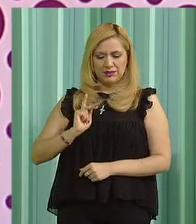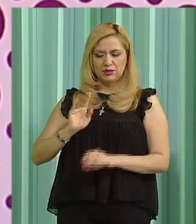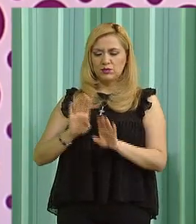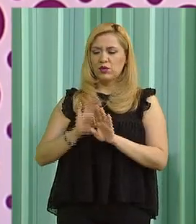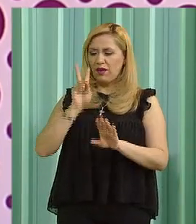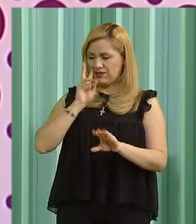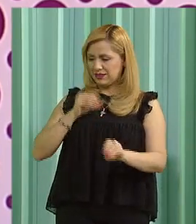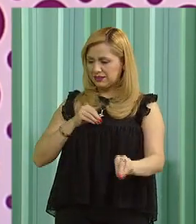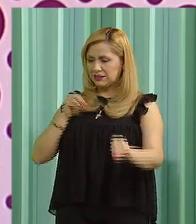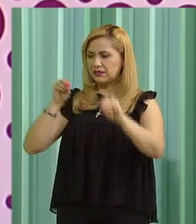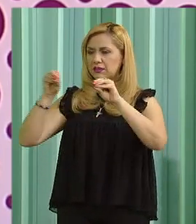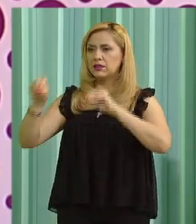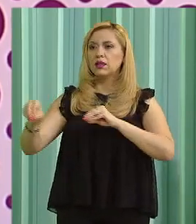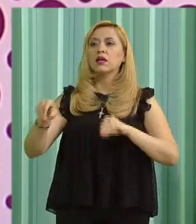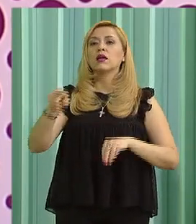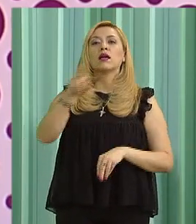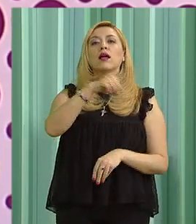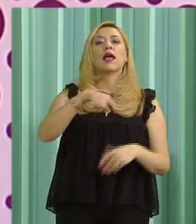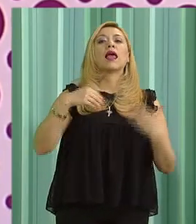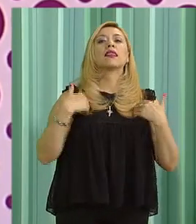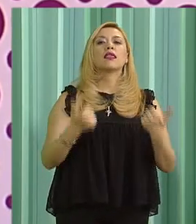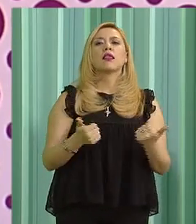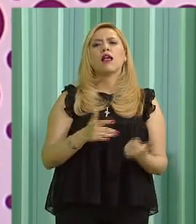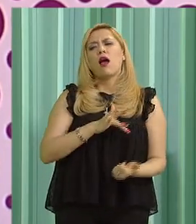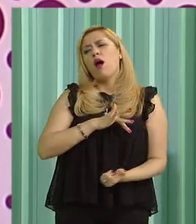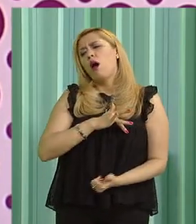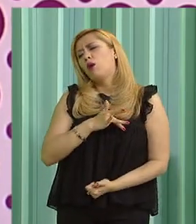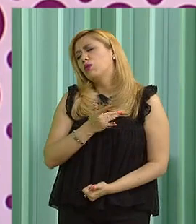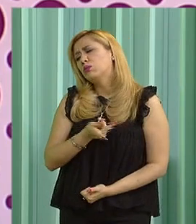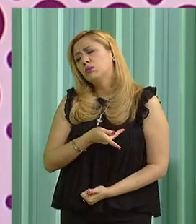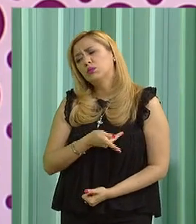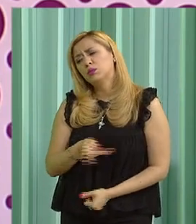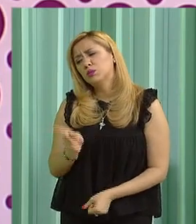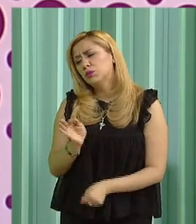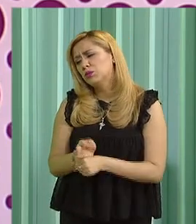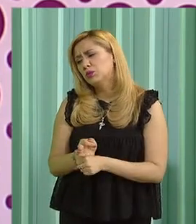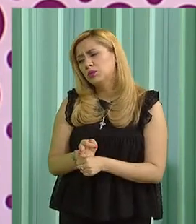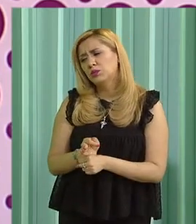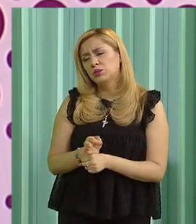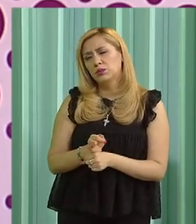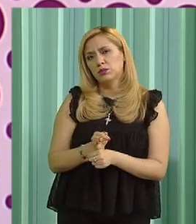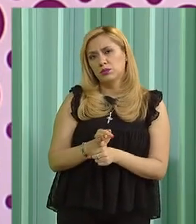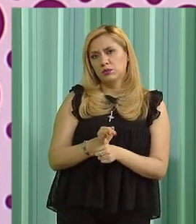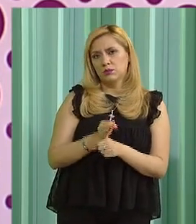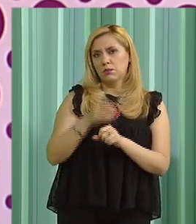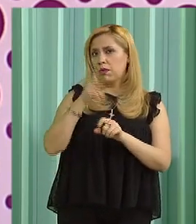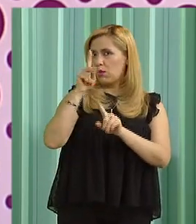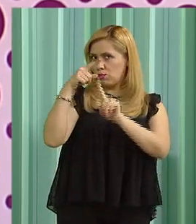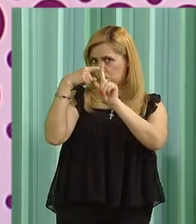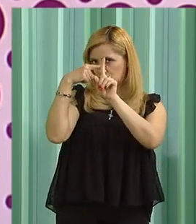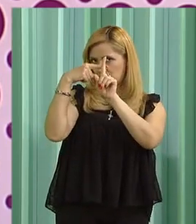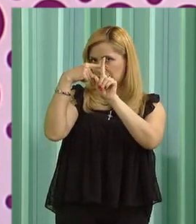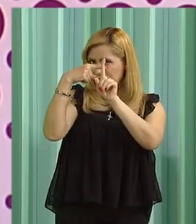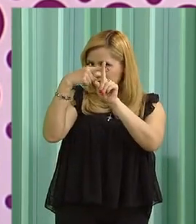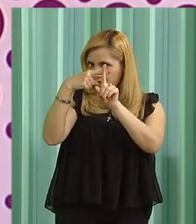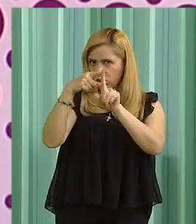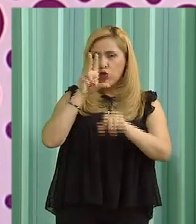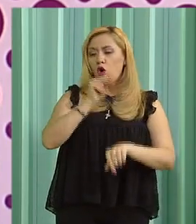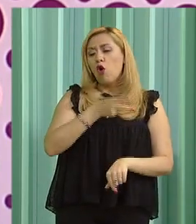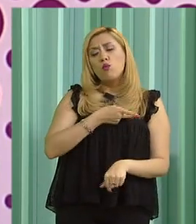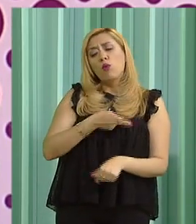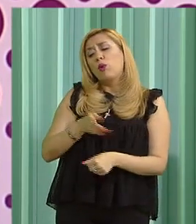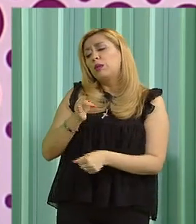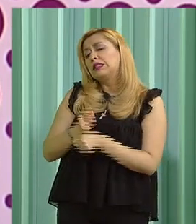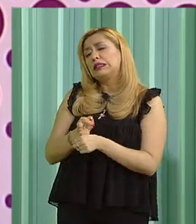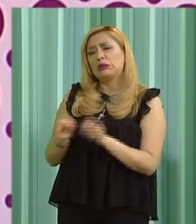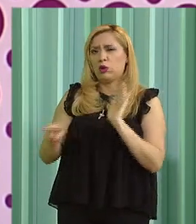la compasión como, bueno, en su aspecto positivo, porque bueno, se puede llegar a entender